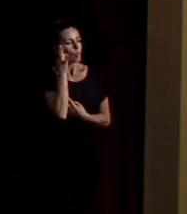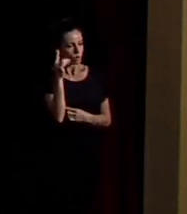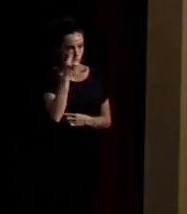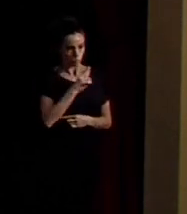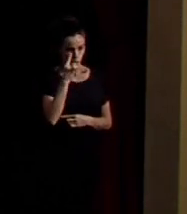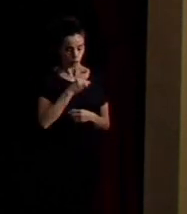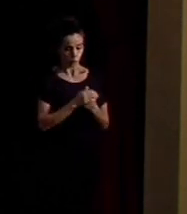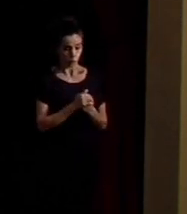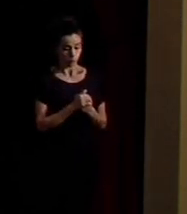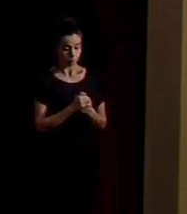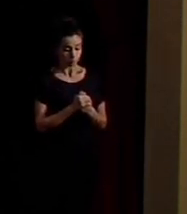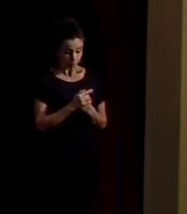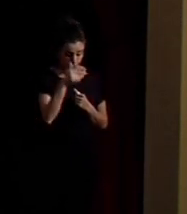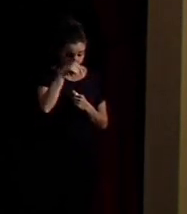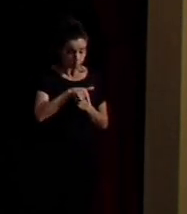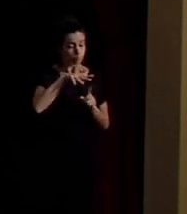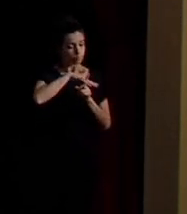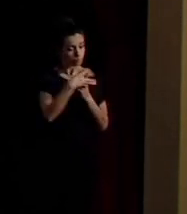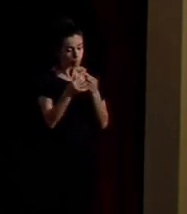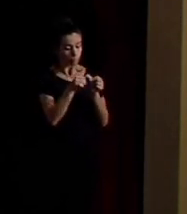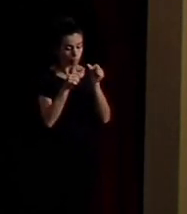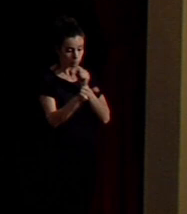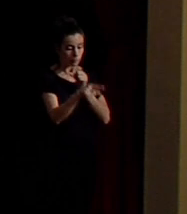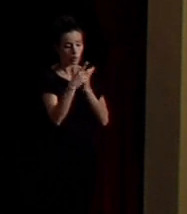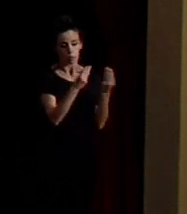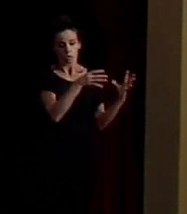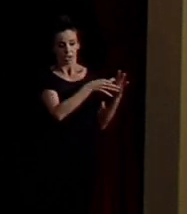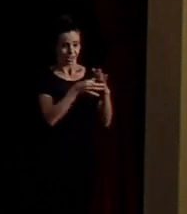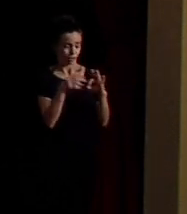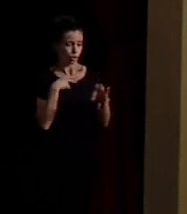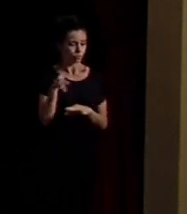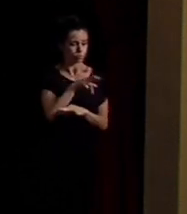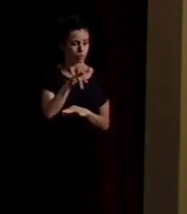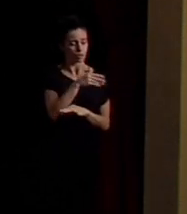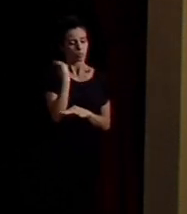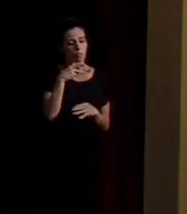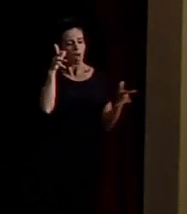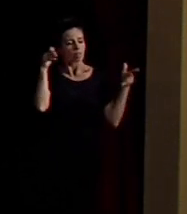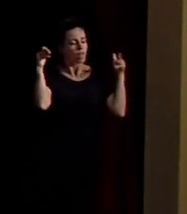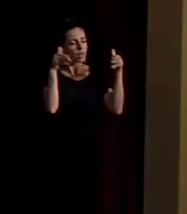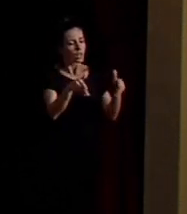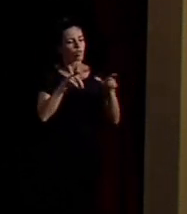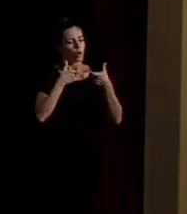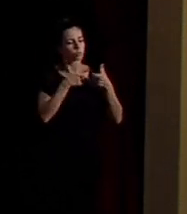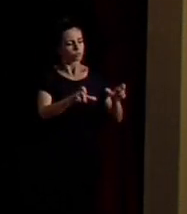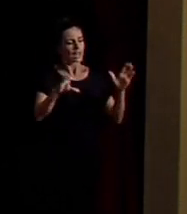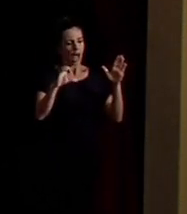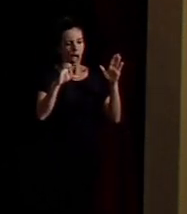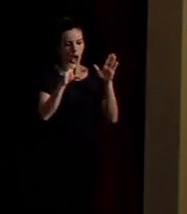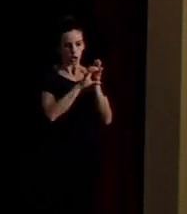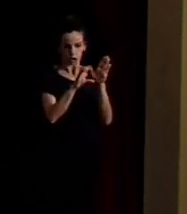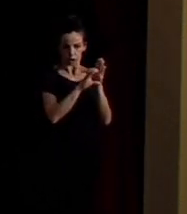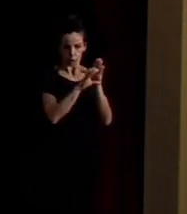Desde este punto de partida, que tiene mucho que ver, insisto, con mi dedicación al ámbito constitucional, al ámbito de los